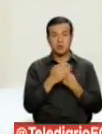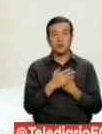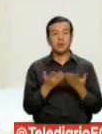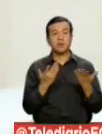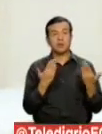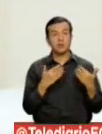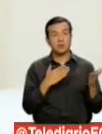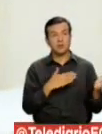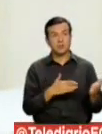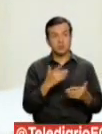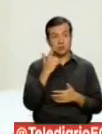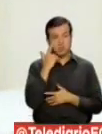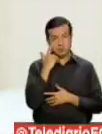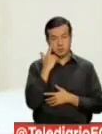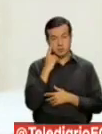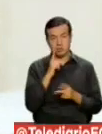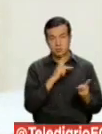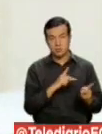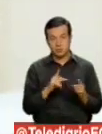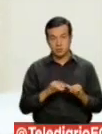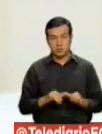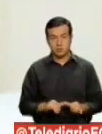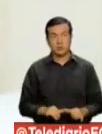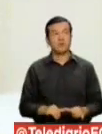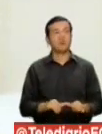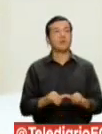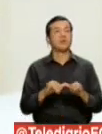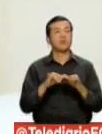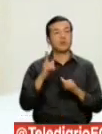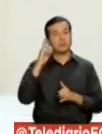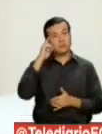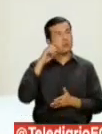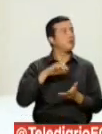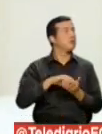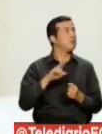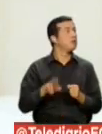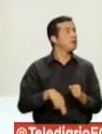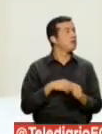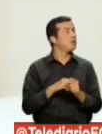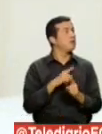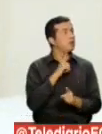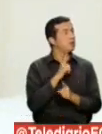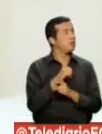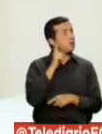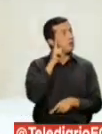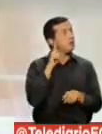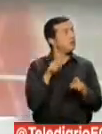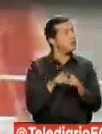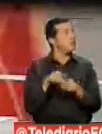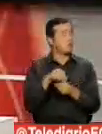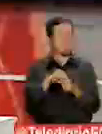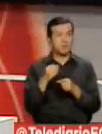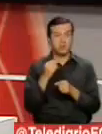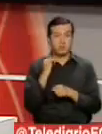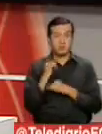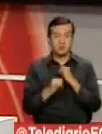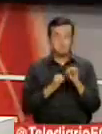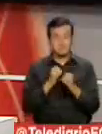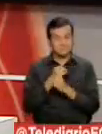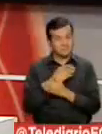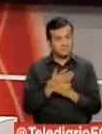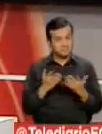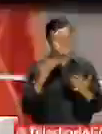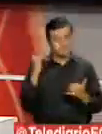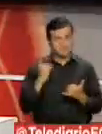llamado plan de prosperidad anunciado por el gobierno nacional y el posible acuerdo con el Fondo Monetario Internacional.